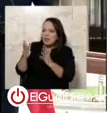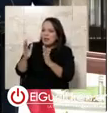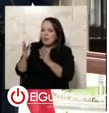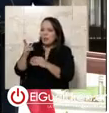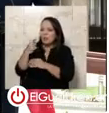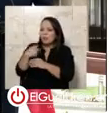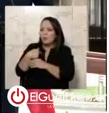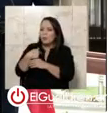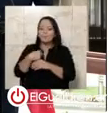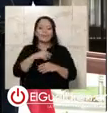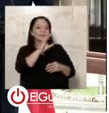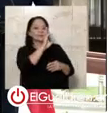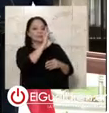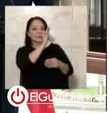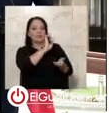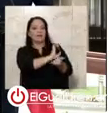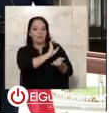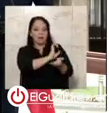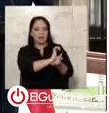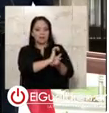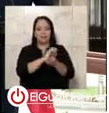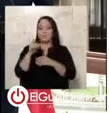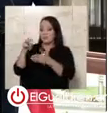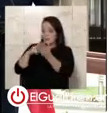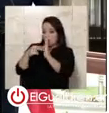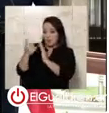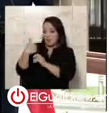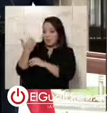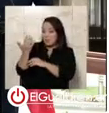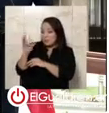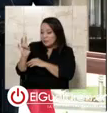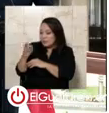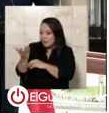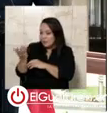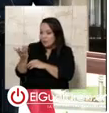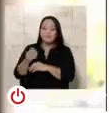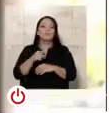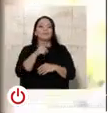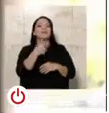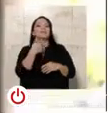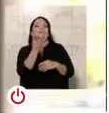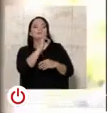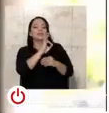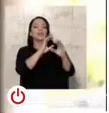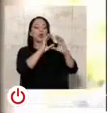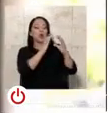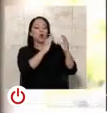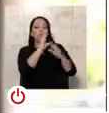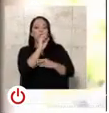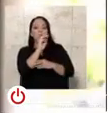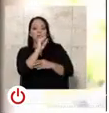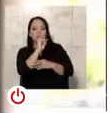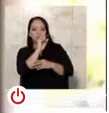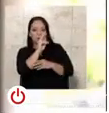¿Usted dijo 7 EBAIS del área de salud. Sí, tienen 17. Ellos tienen 17 comisiones que nosotros mismos